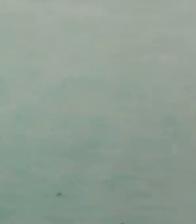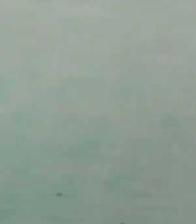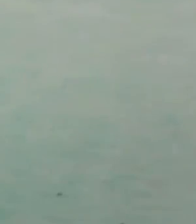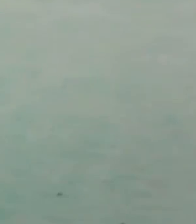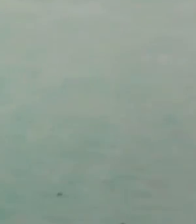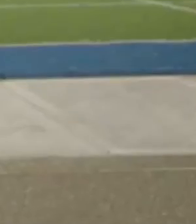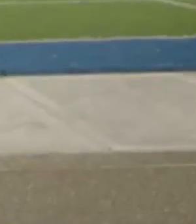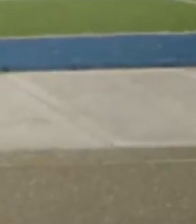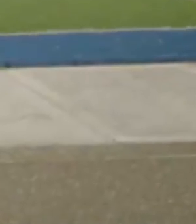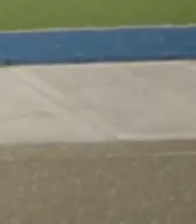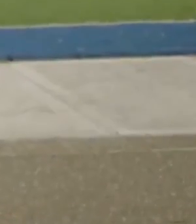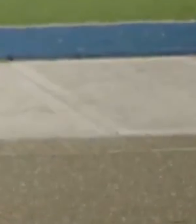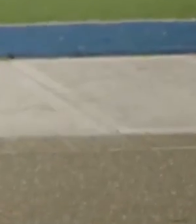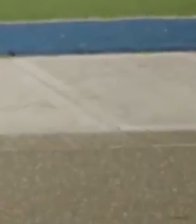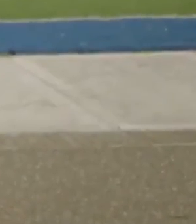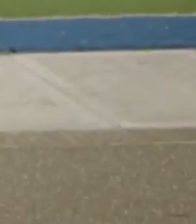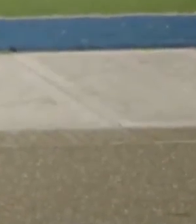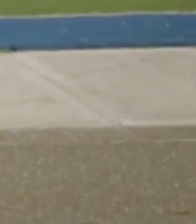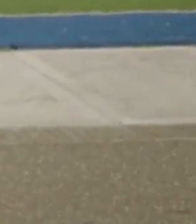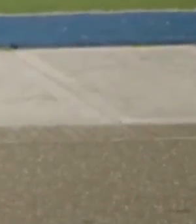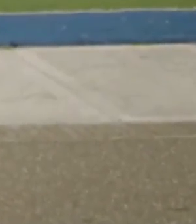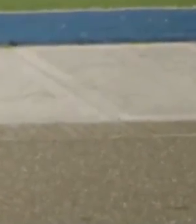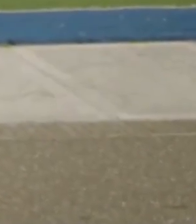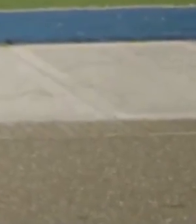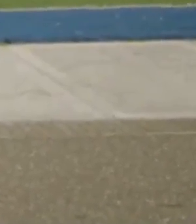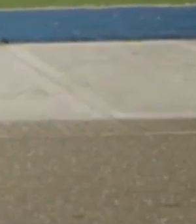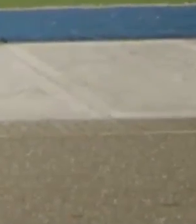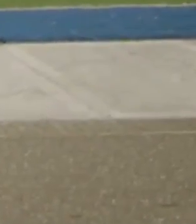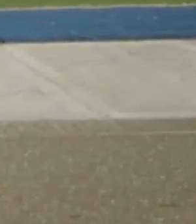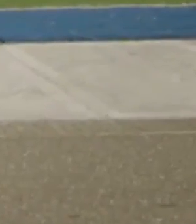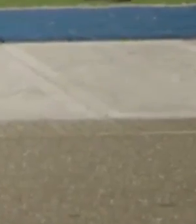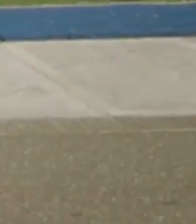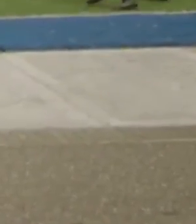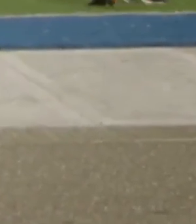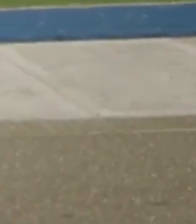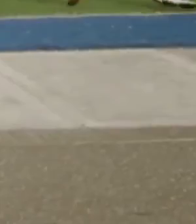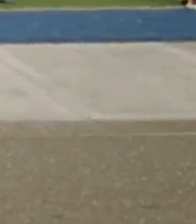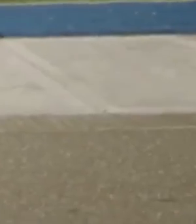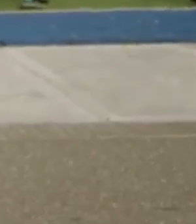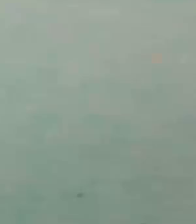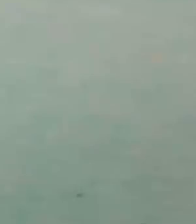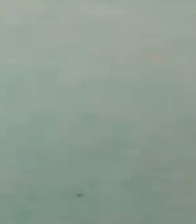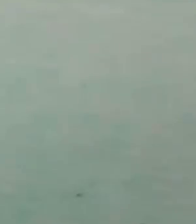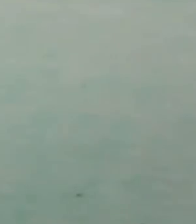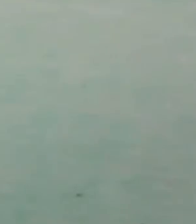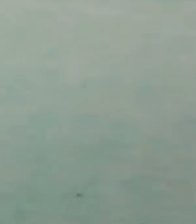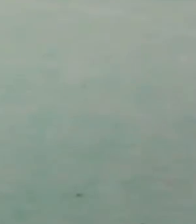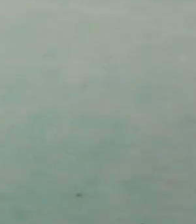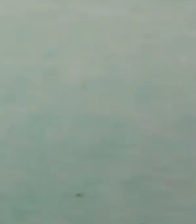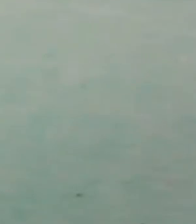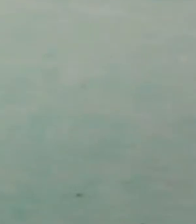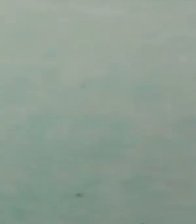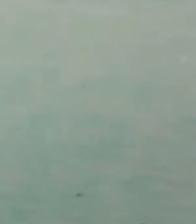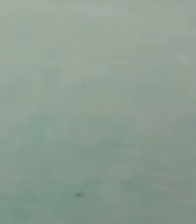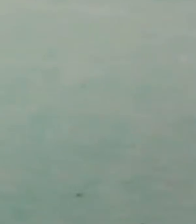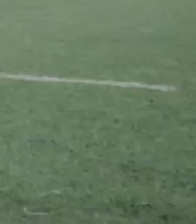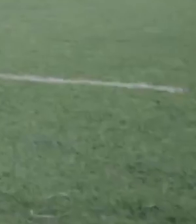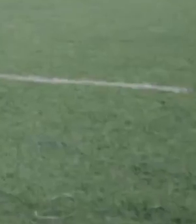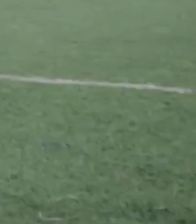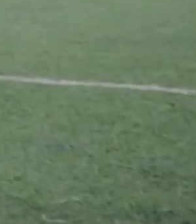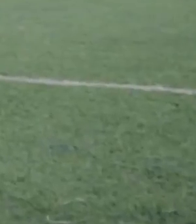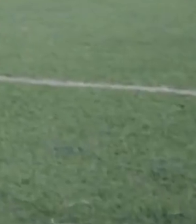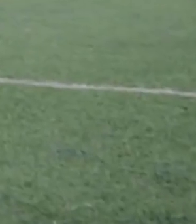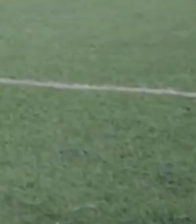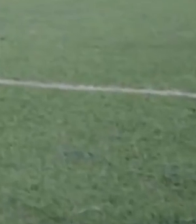nosotros seguir arrebatándole esa cantidad de niños que hay perdidos prácticamente a la violencia,